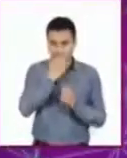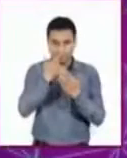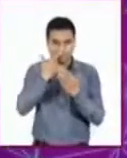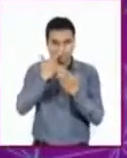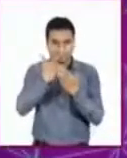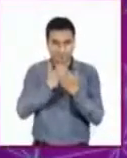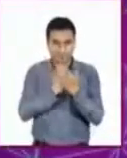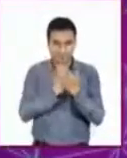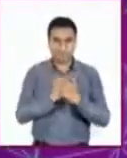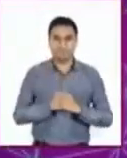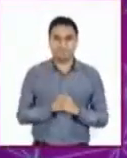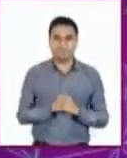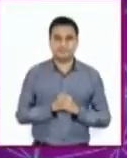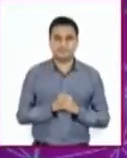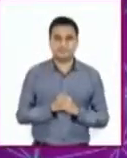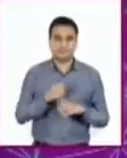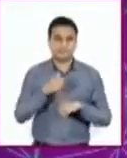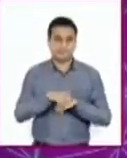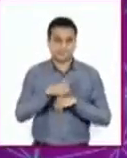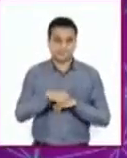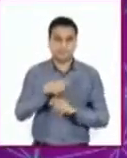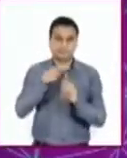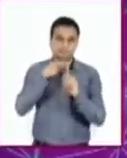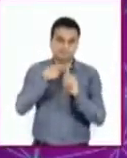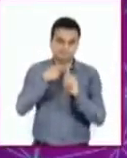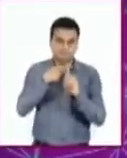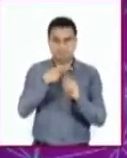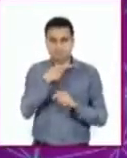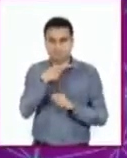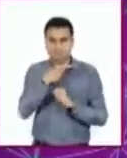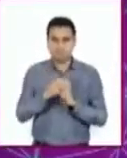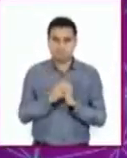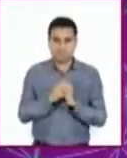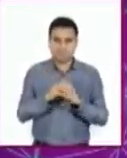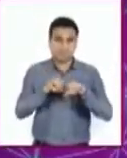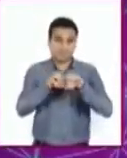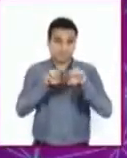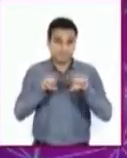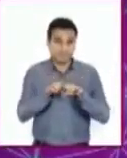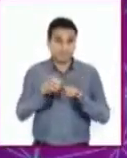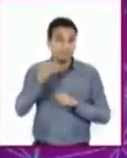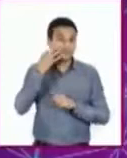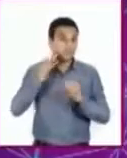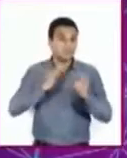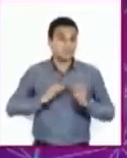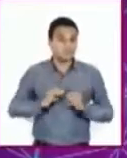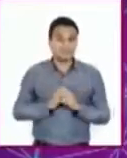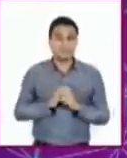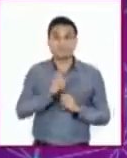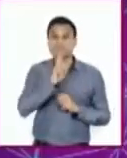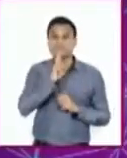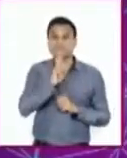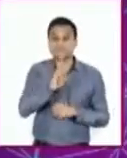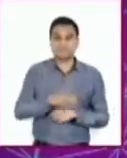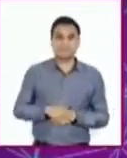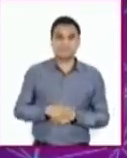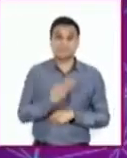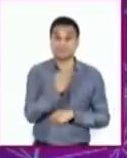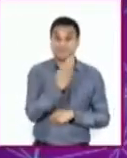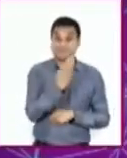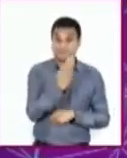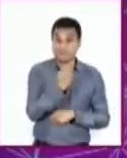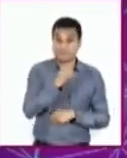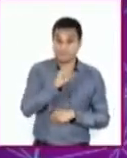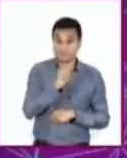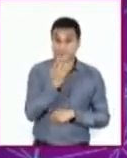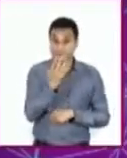al sumar los valores positivos del equipo Jaguares, el resultado es igual a 9 enteros 5 décimos. Y al